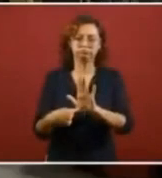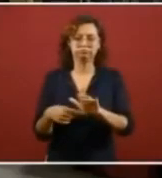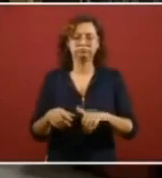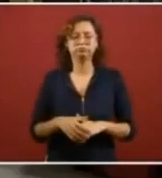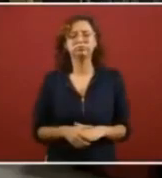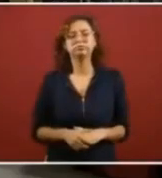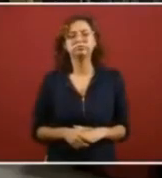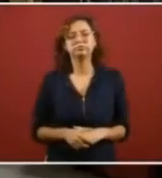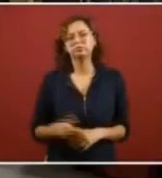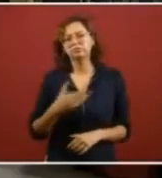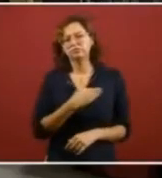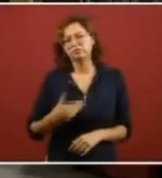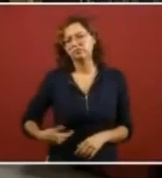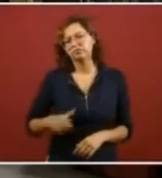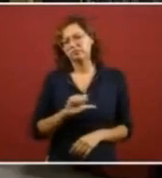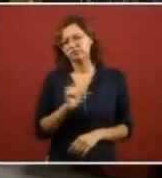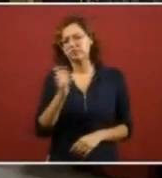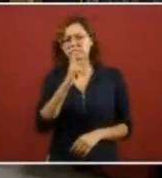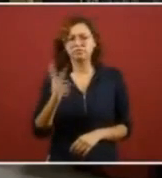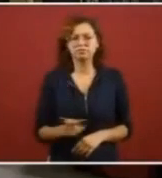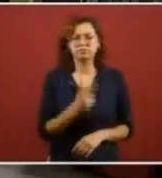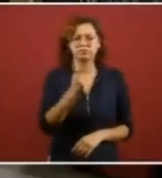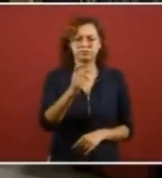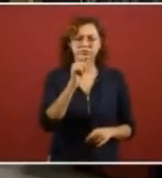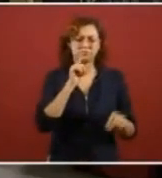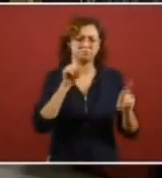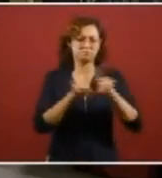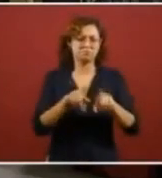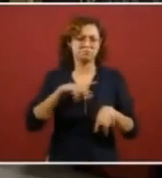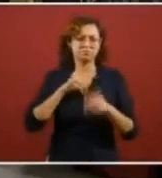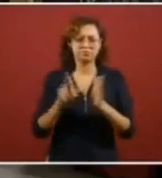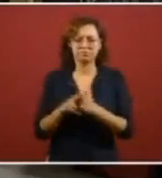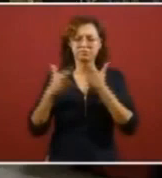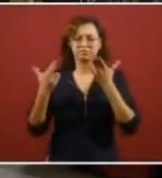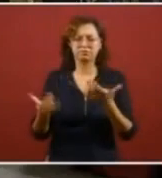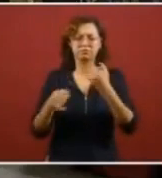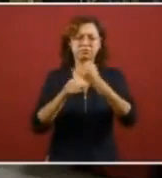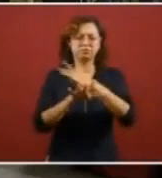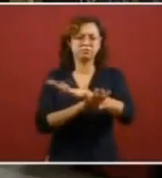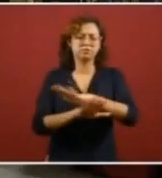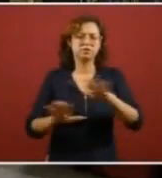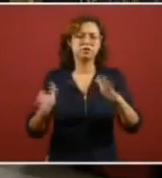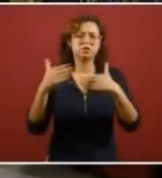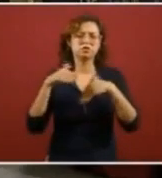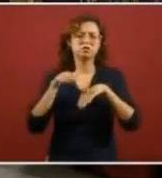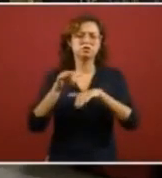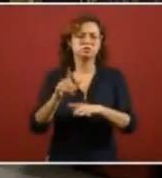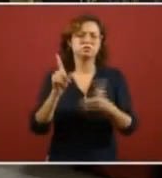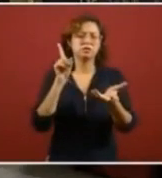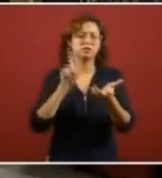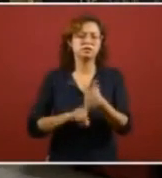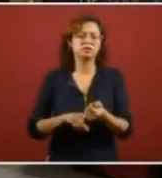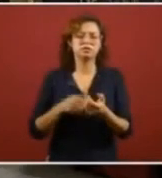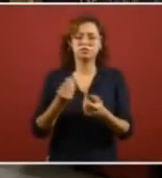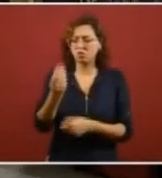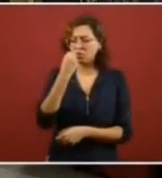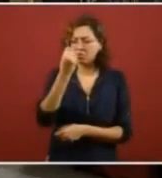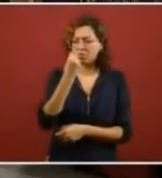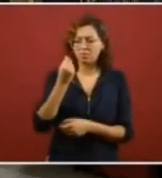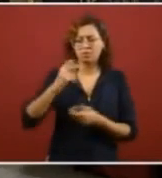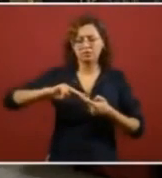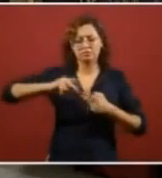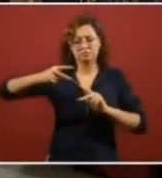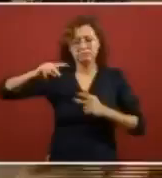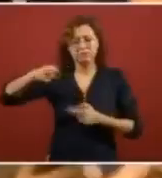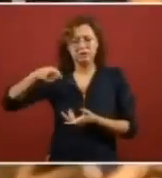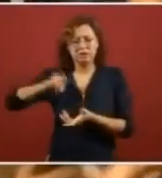Presidente, y otra pregunta. También en Contralínea publicamos un reportaje sobre los alimentos procesados y estos contienen